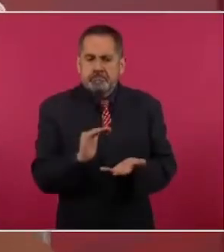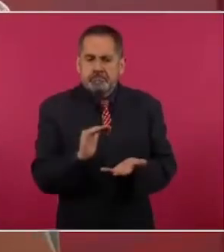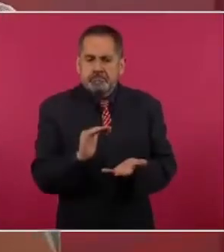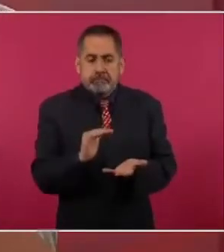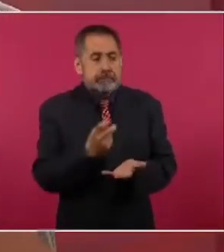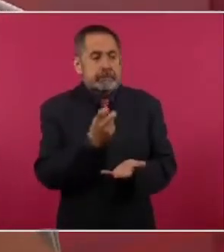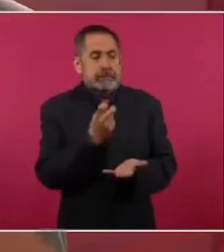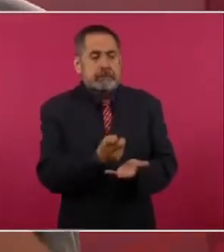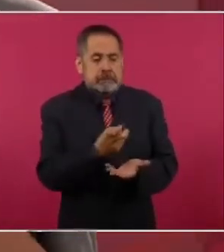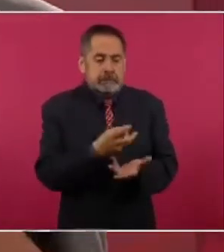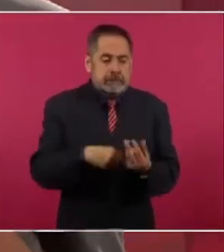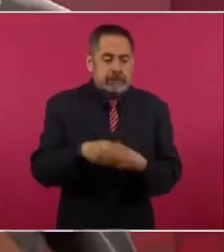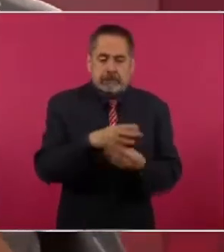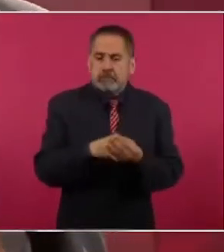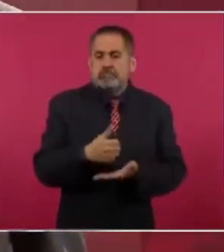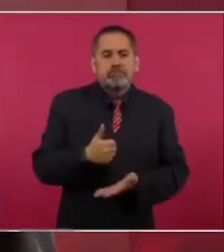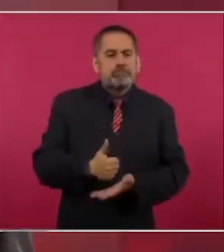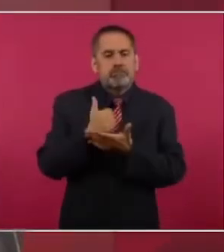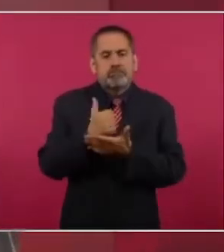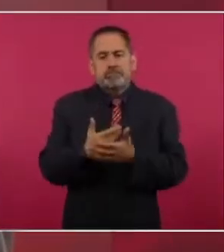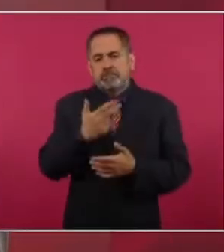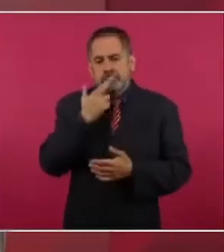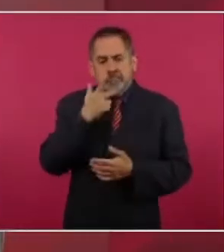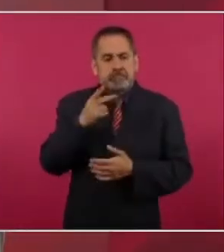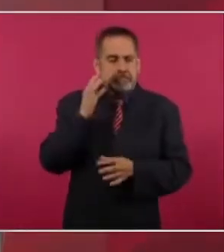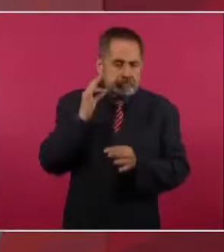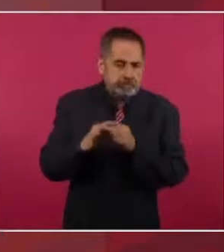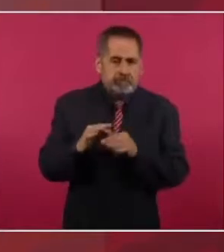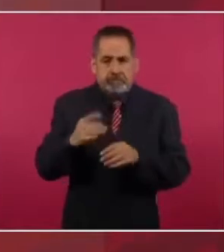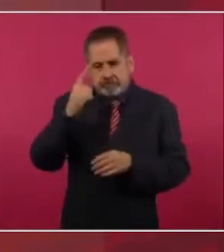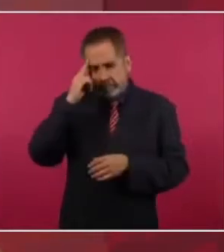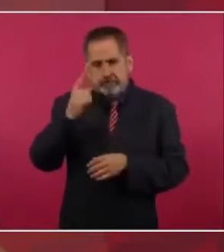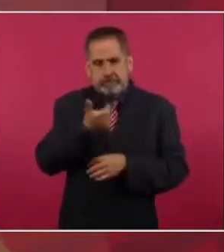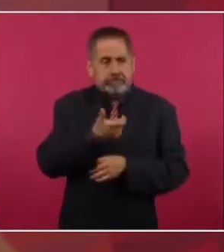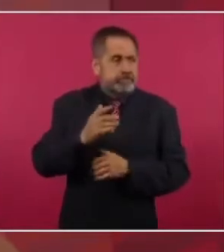Y esto nos significó reducir inflación.